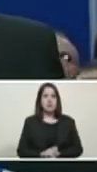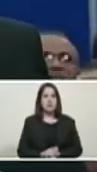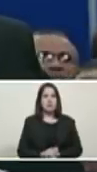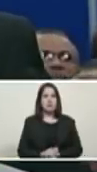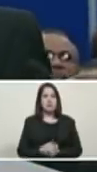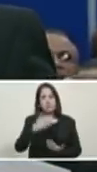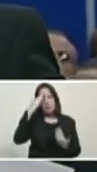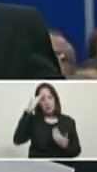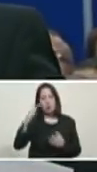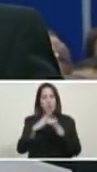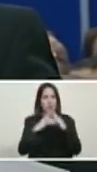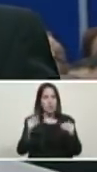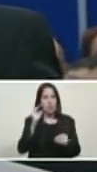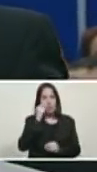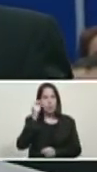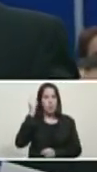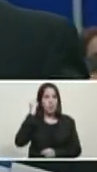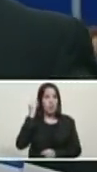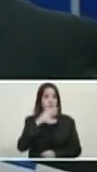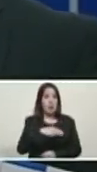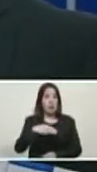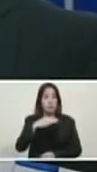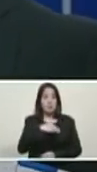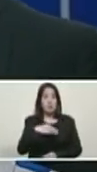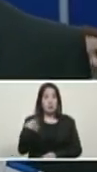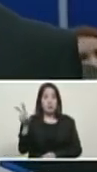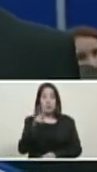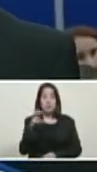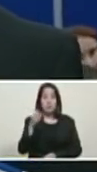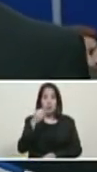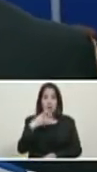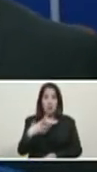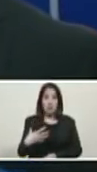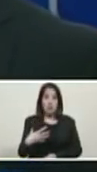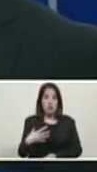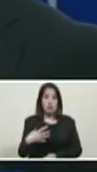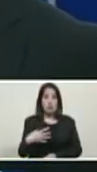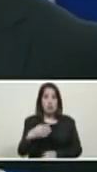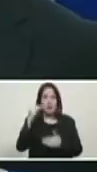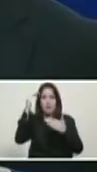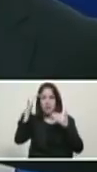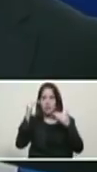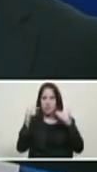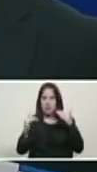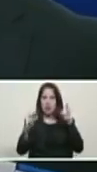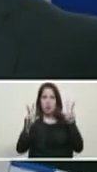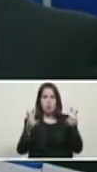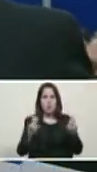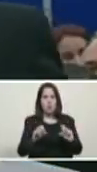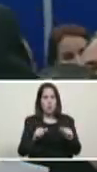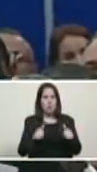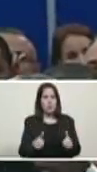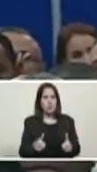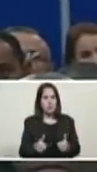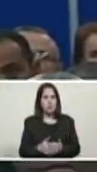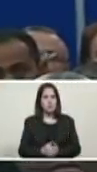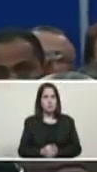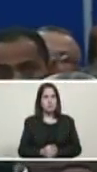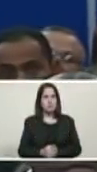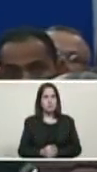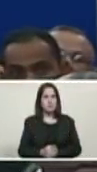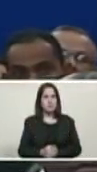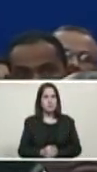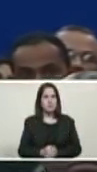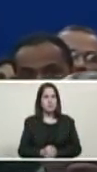bueno esta misión venezuela bella se enmarca en un nuevo comienzo y en ningún nuevo